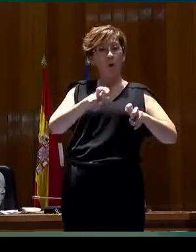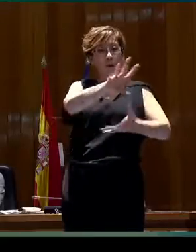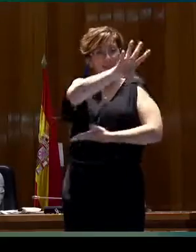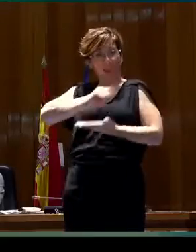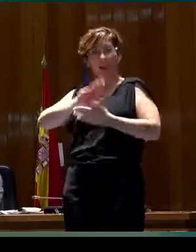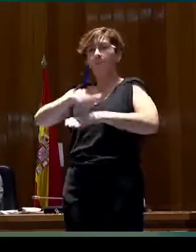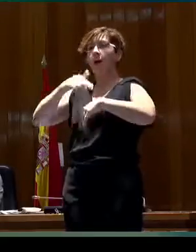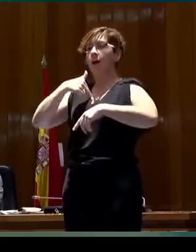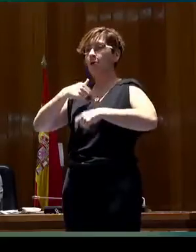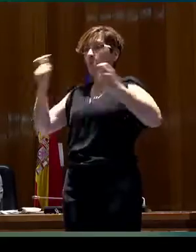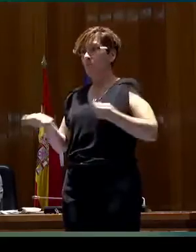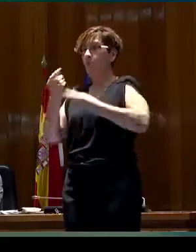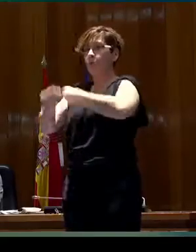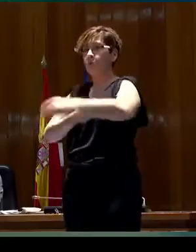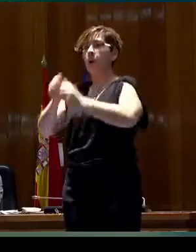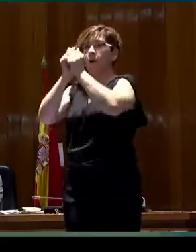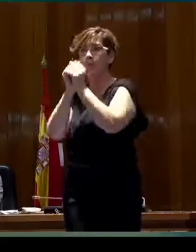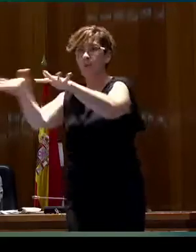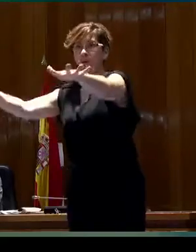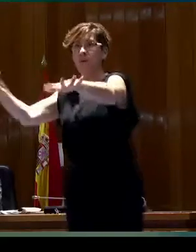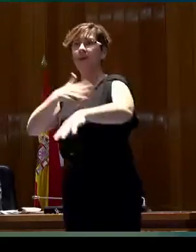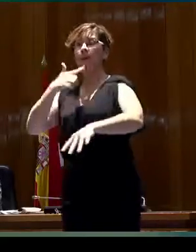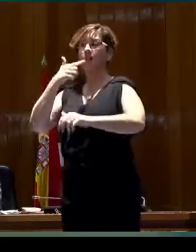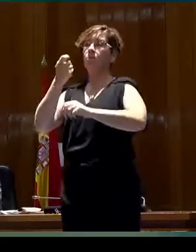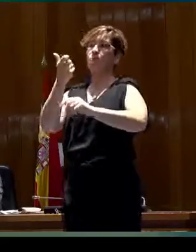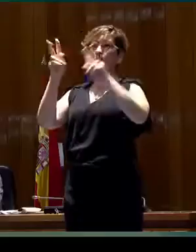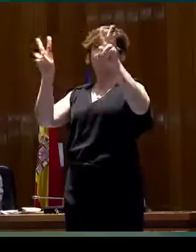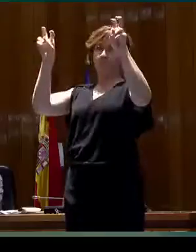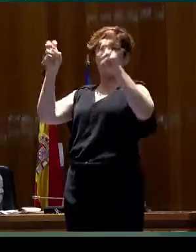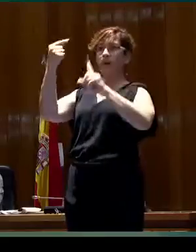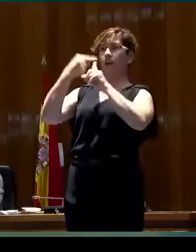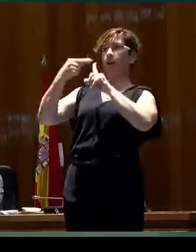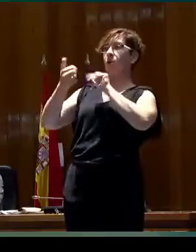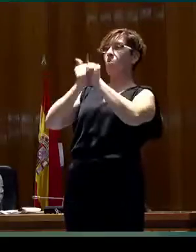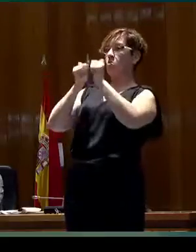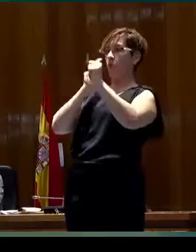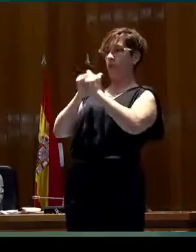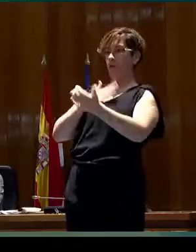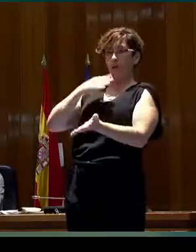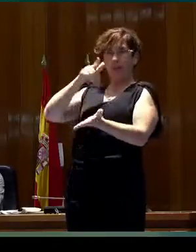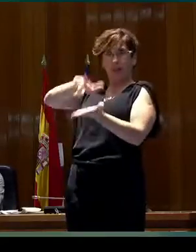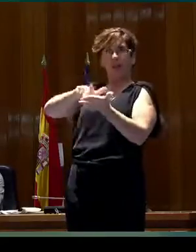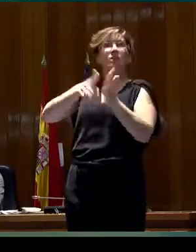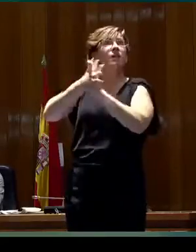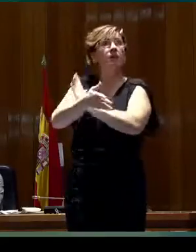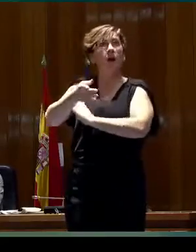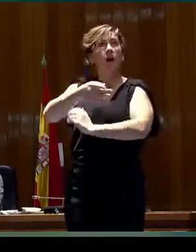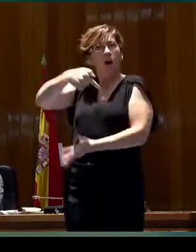papel como, por así decirlo, modelo de la lengua. Evidentemente, esto no se le exige a un